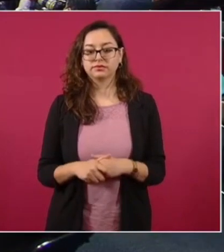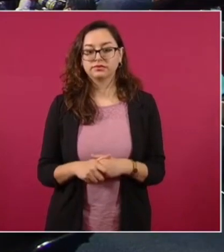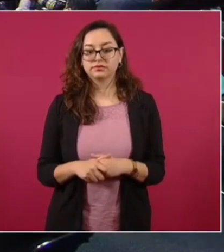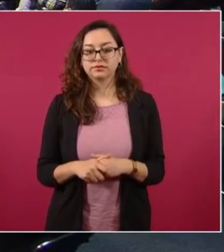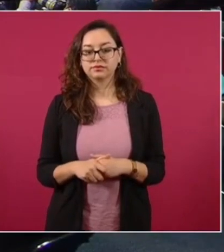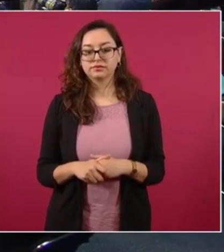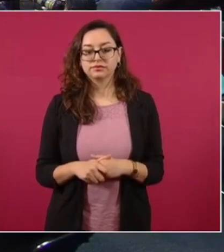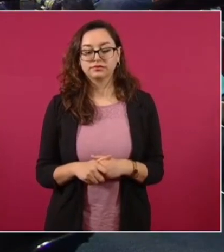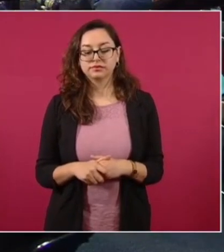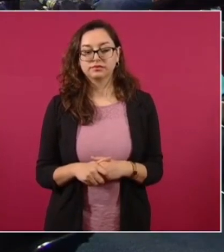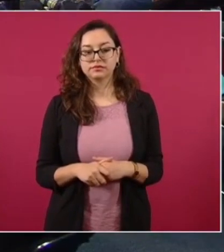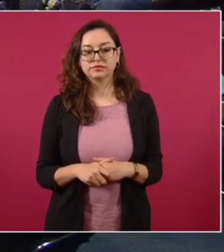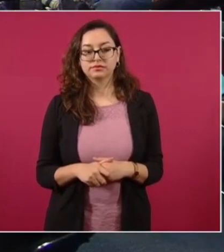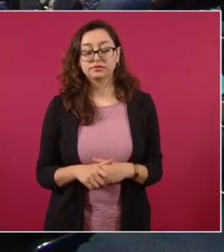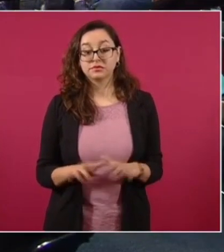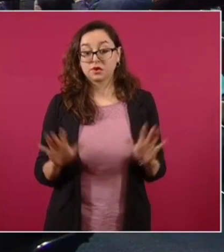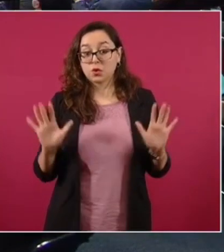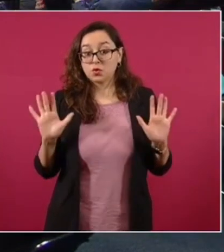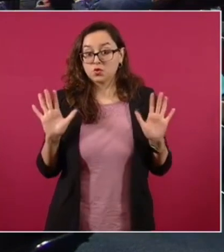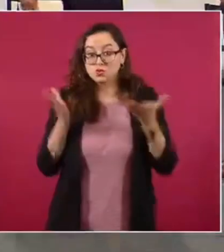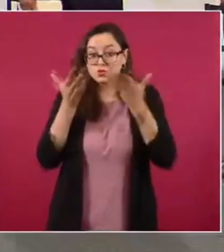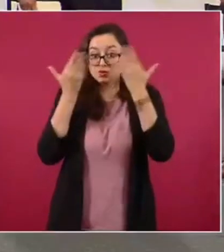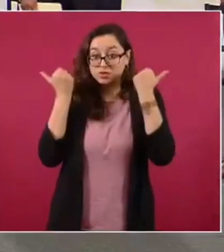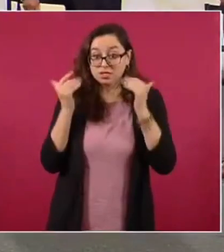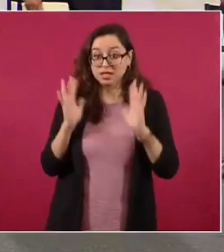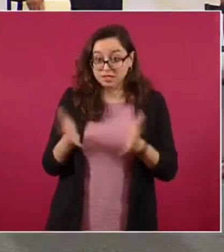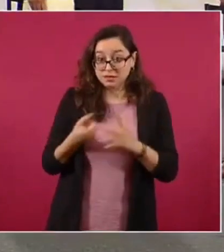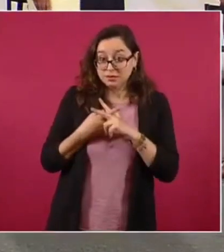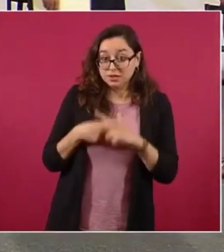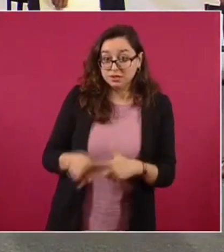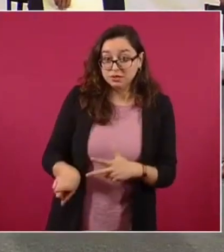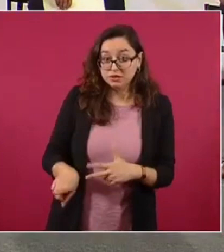Es que todavía no, digo, no sé, ¿ya empezaron?